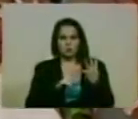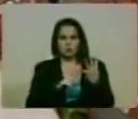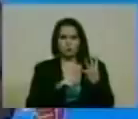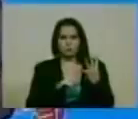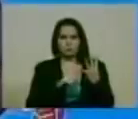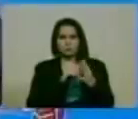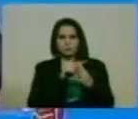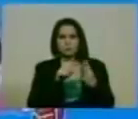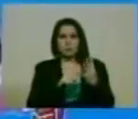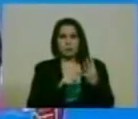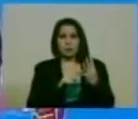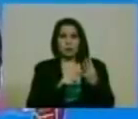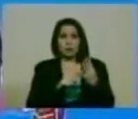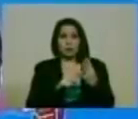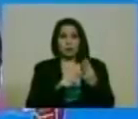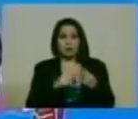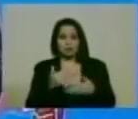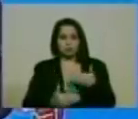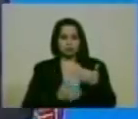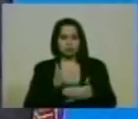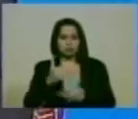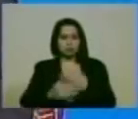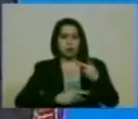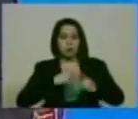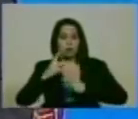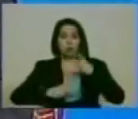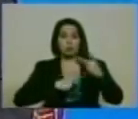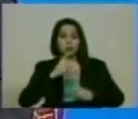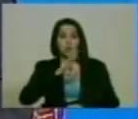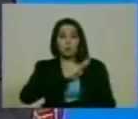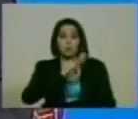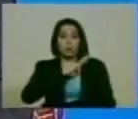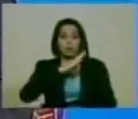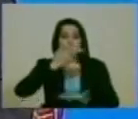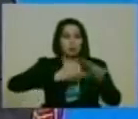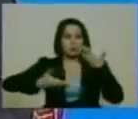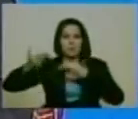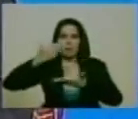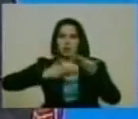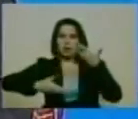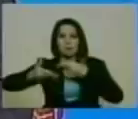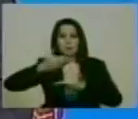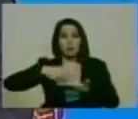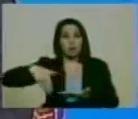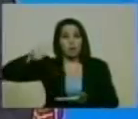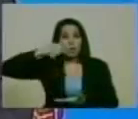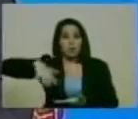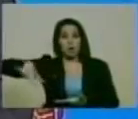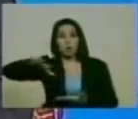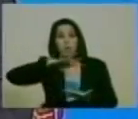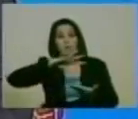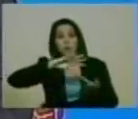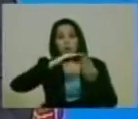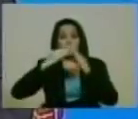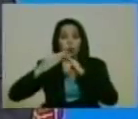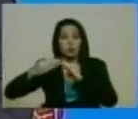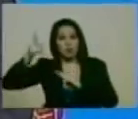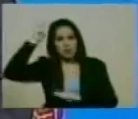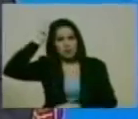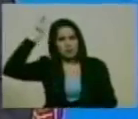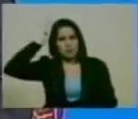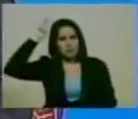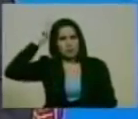Avanzar en el fortalecimiento de la producción propia e intercambio de los pueblos y comunidades indígenas